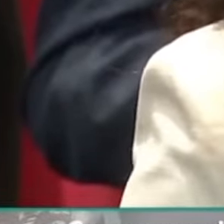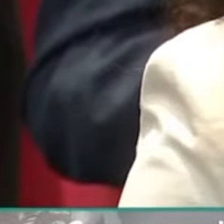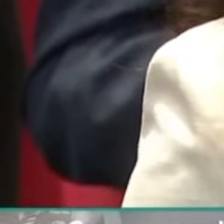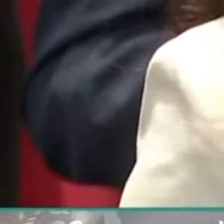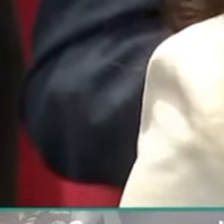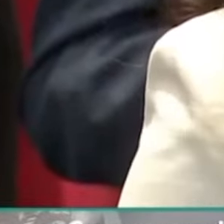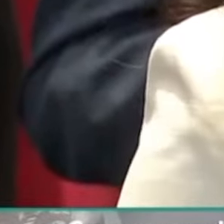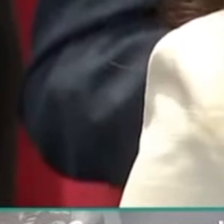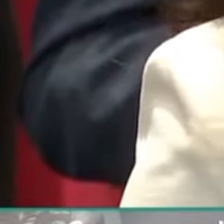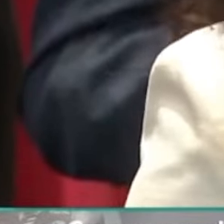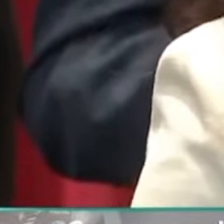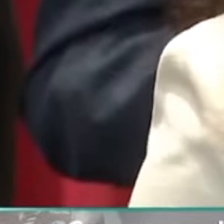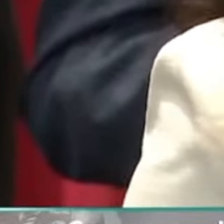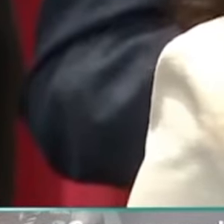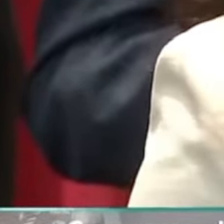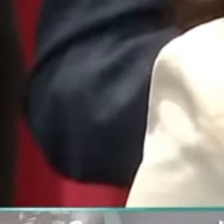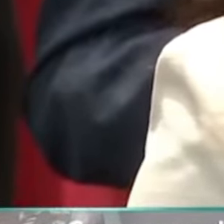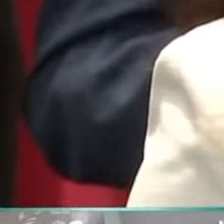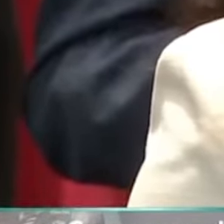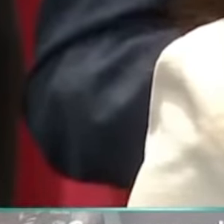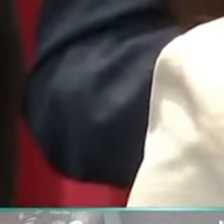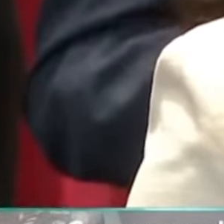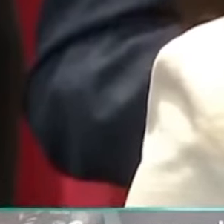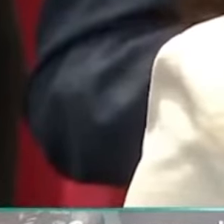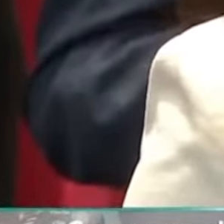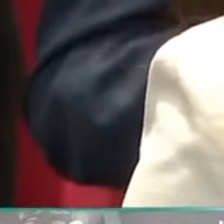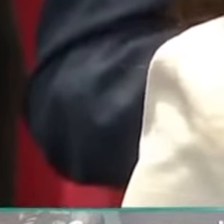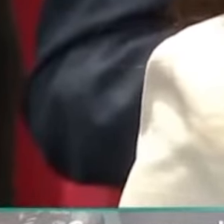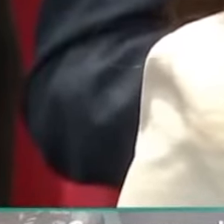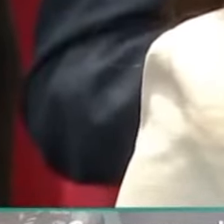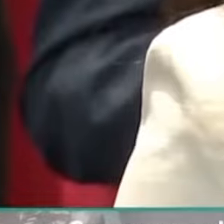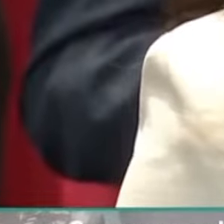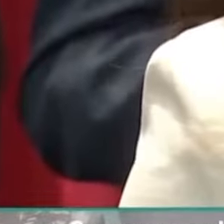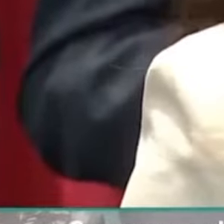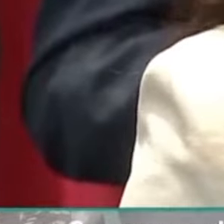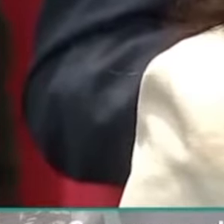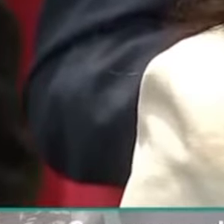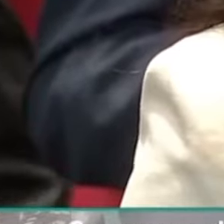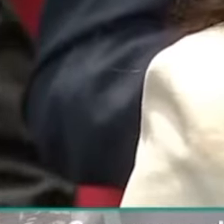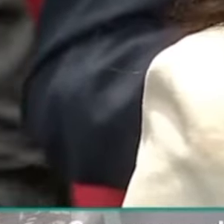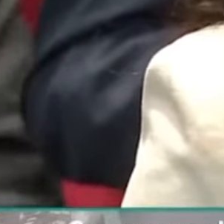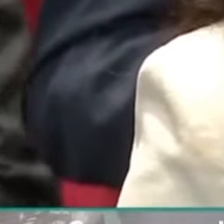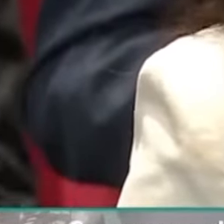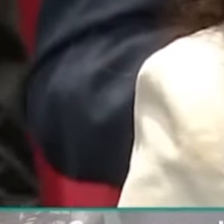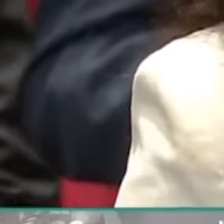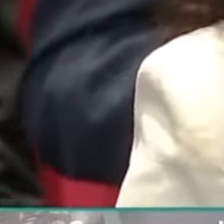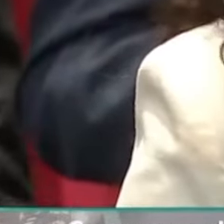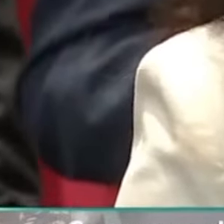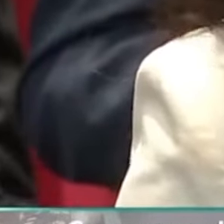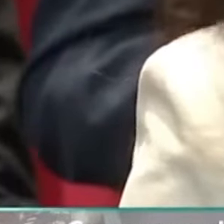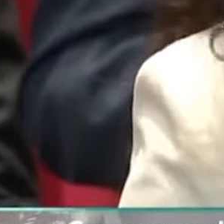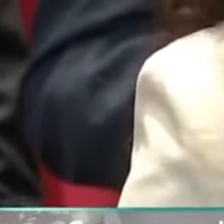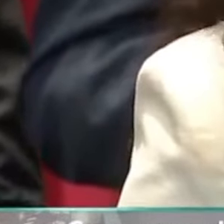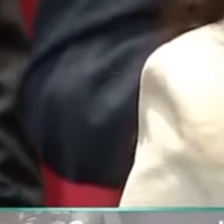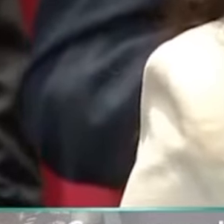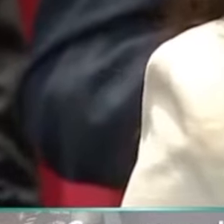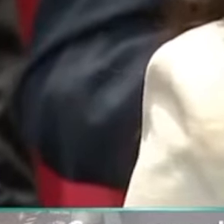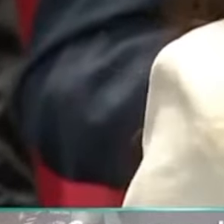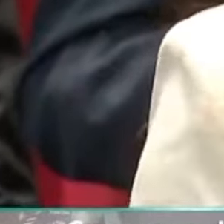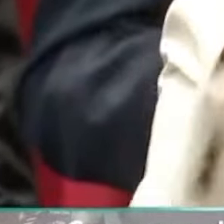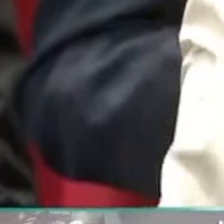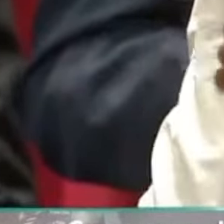informe y nunca hay que olvidarlo representa la lucha de muchos